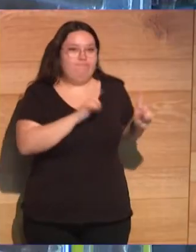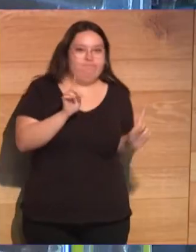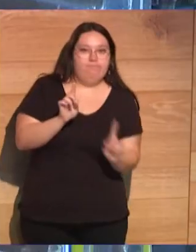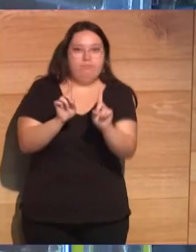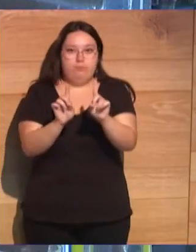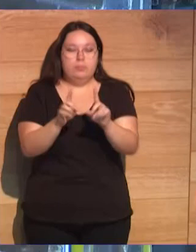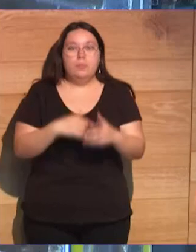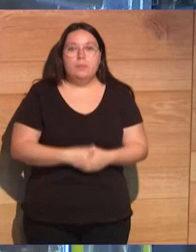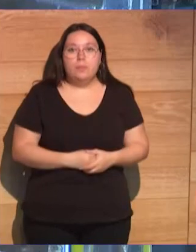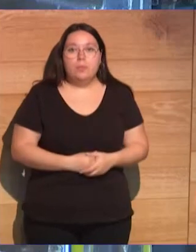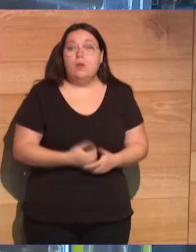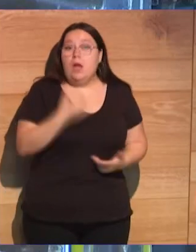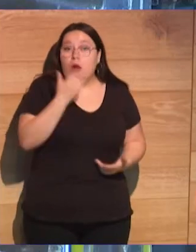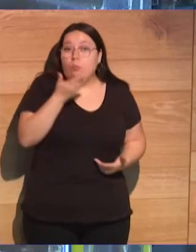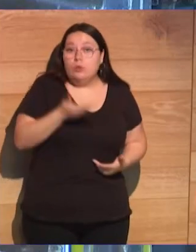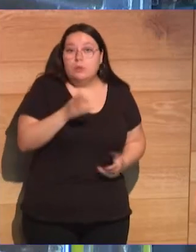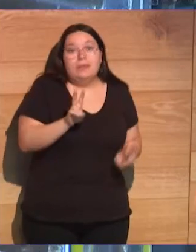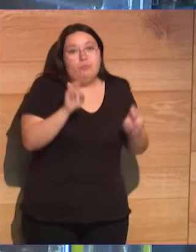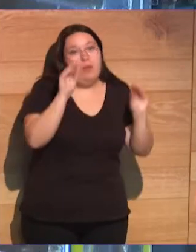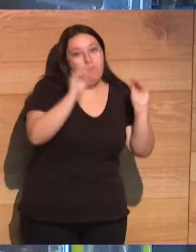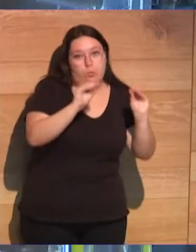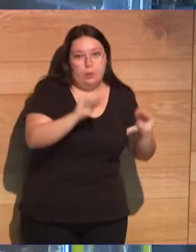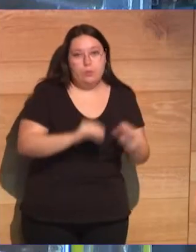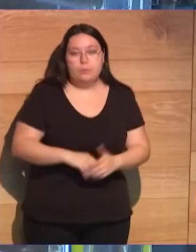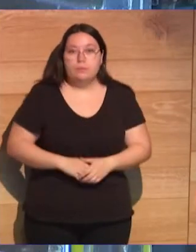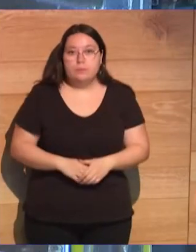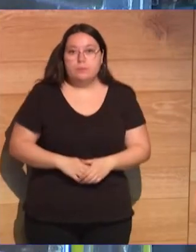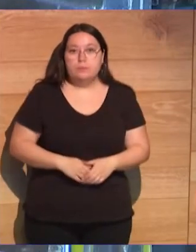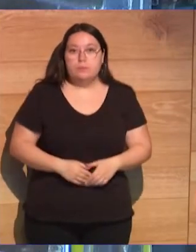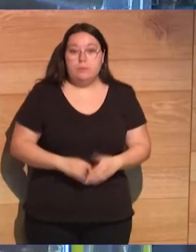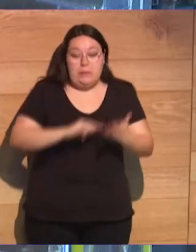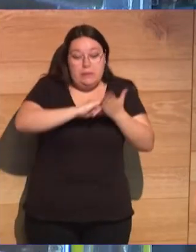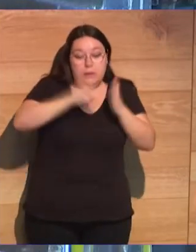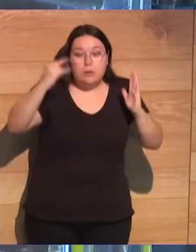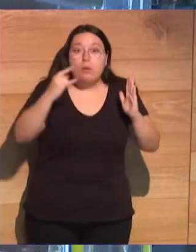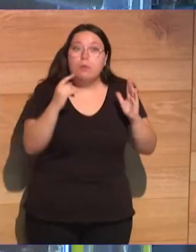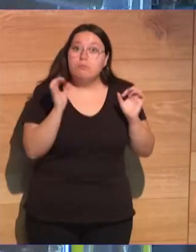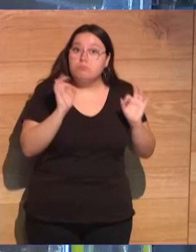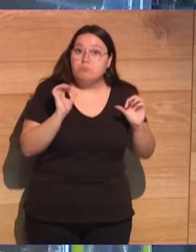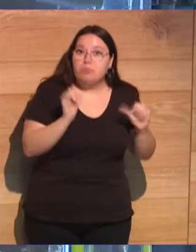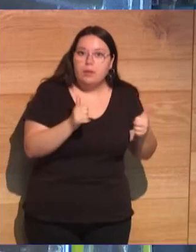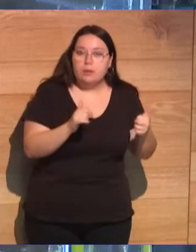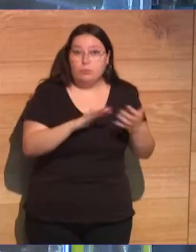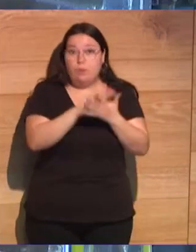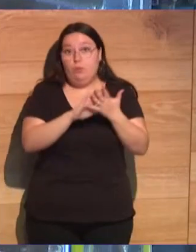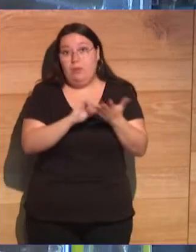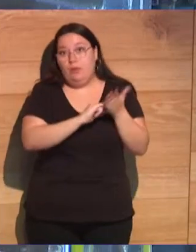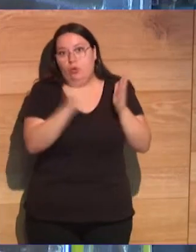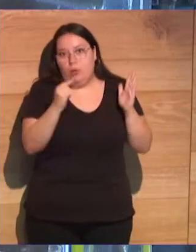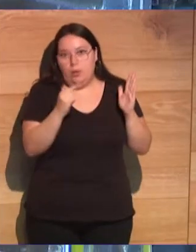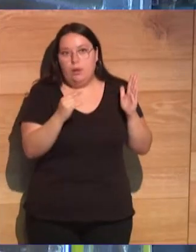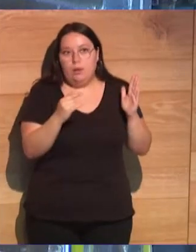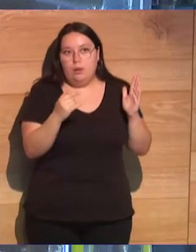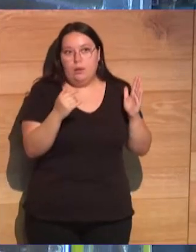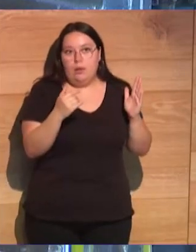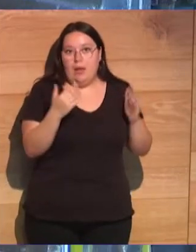es la formación, desde mi punto de vista. O sea, cuando nace una nueva tecnología, y en este caso estamos hablando de una tecnología pues